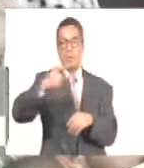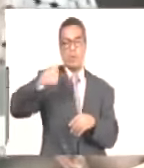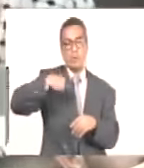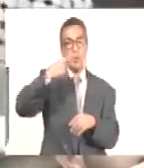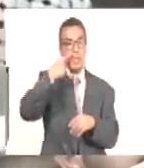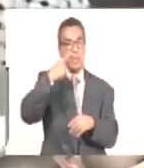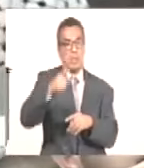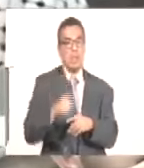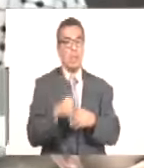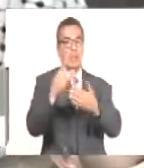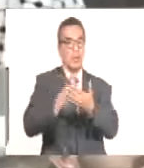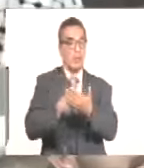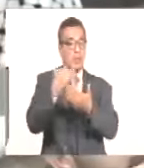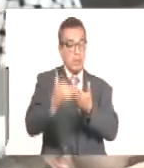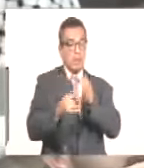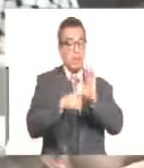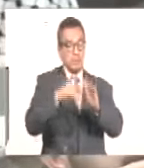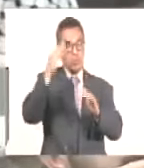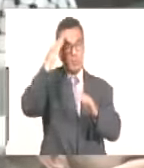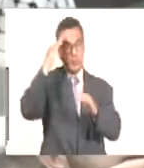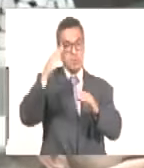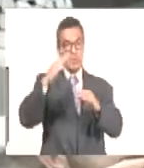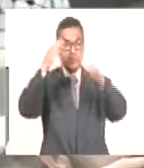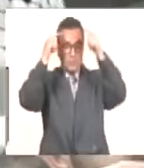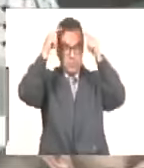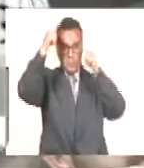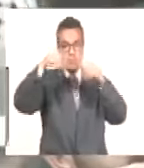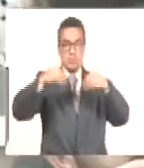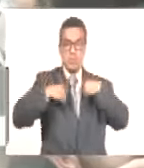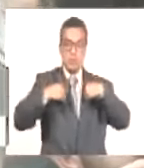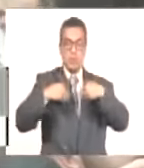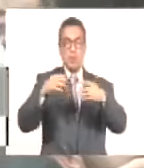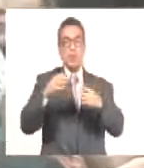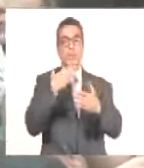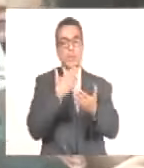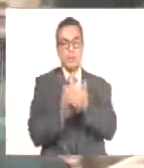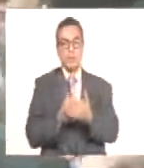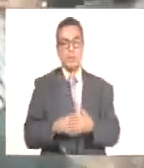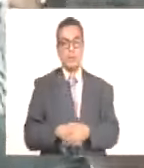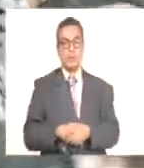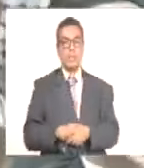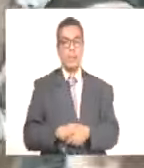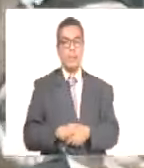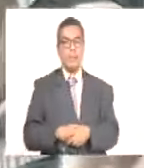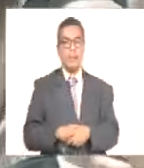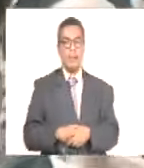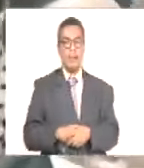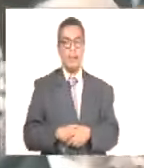vernos desde un planteamiento chavista, que es vivir viviendo. Gracias.